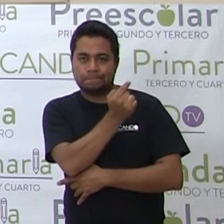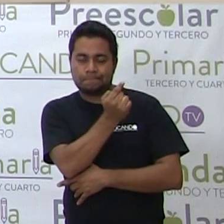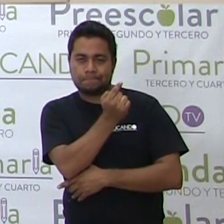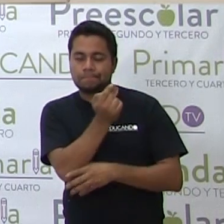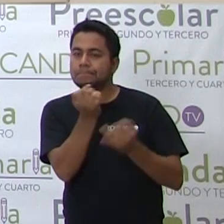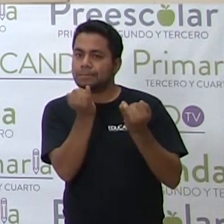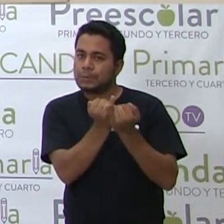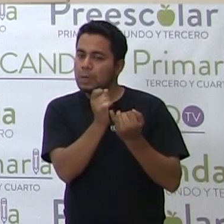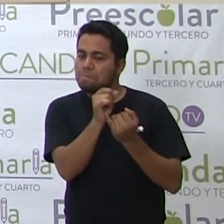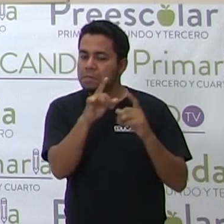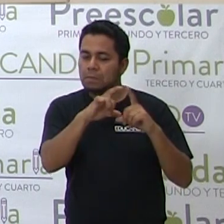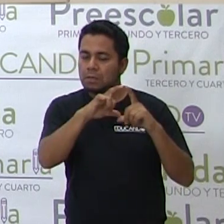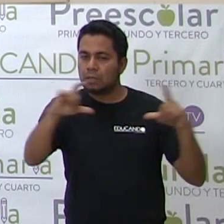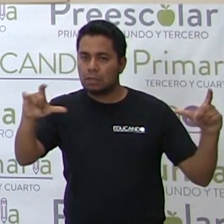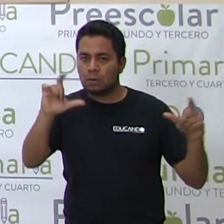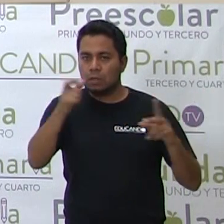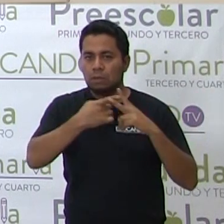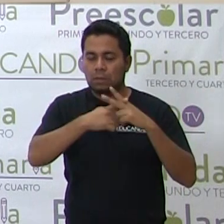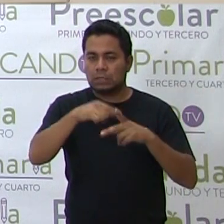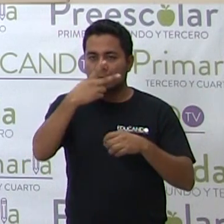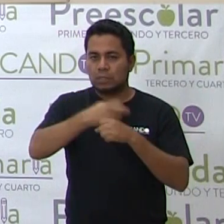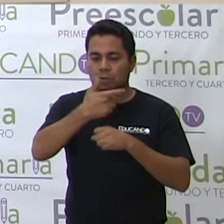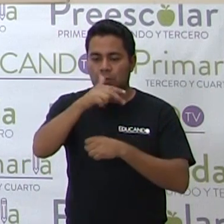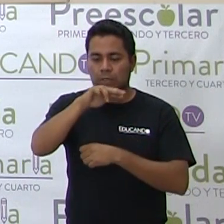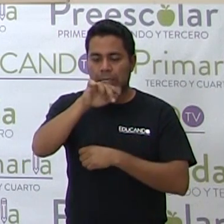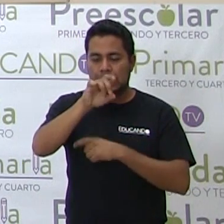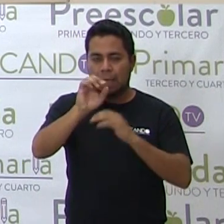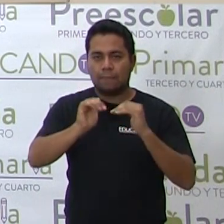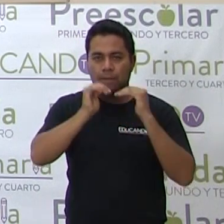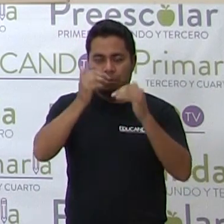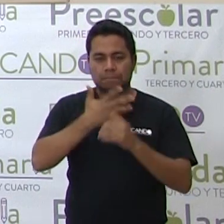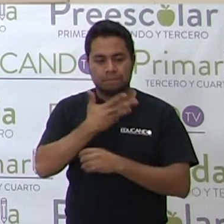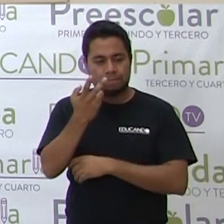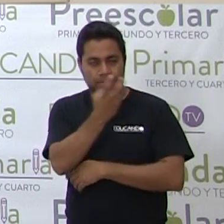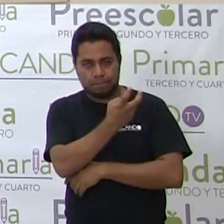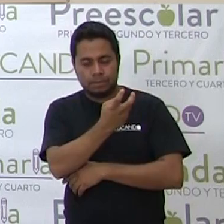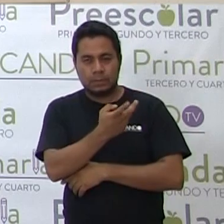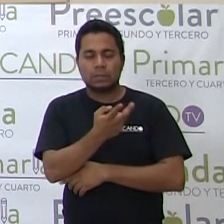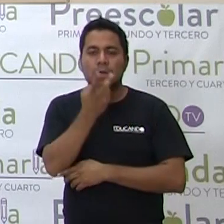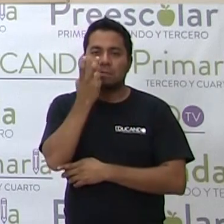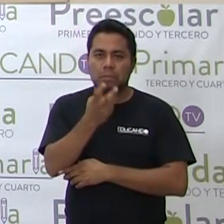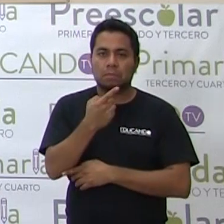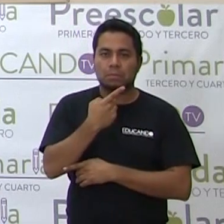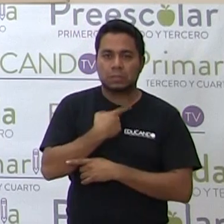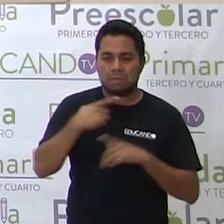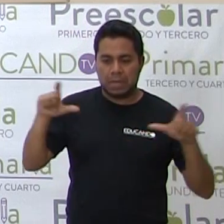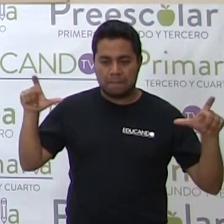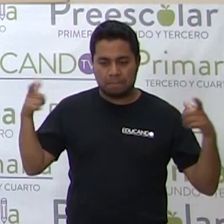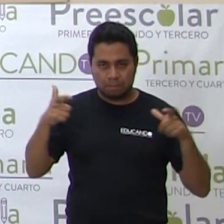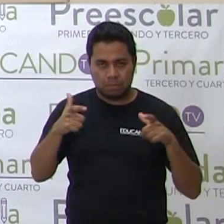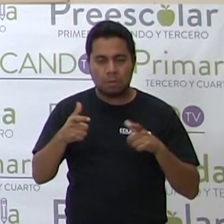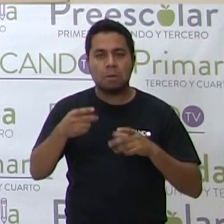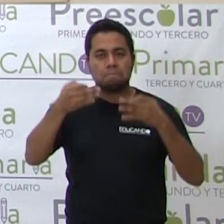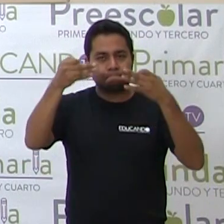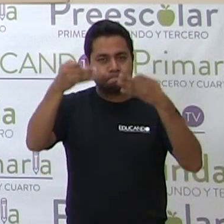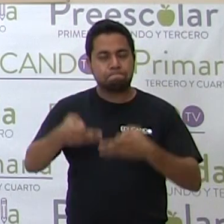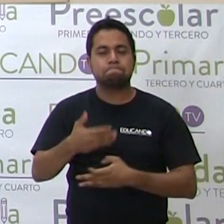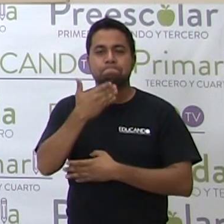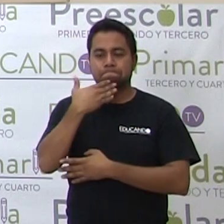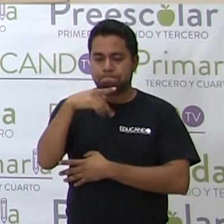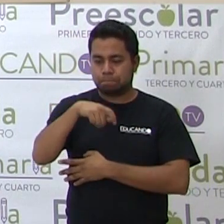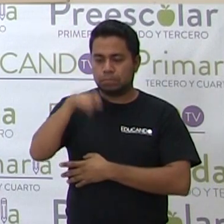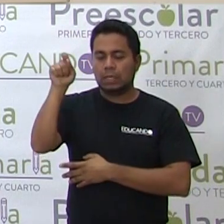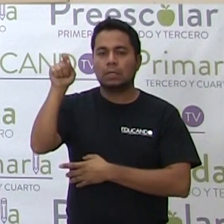esta ecuación cuadrática o de segundo grado que tenemos aquí por lo tanto mi factorización es